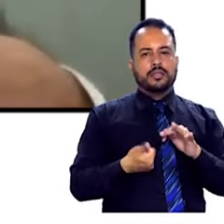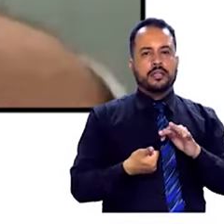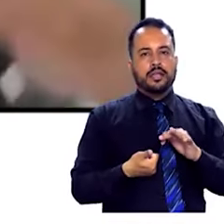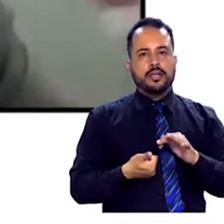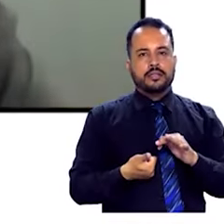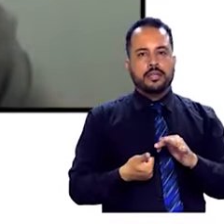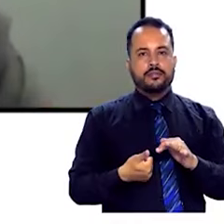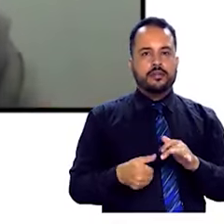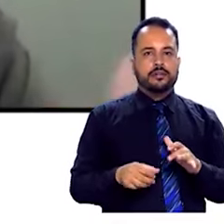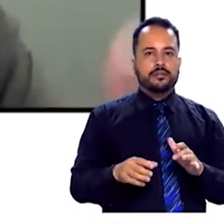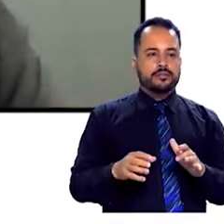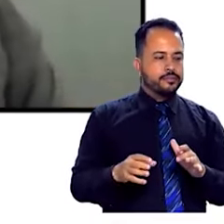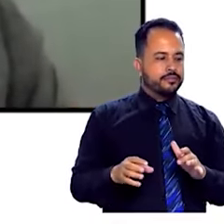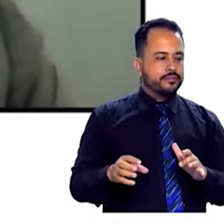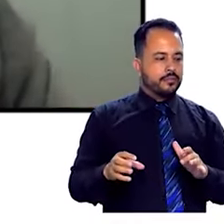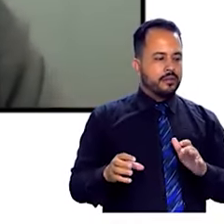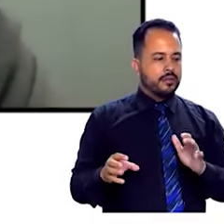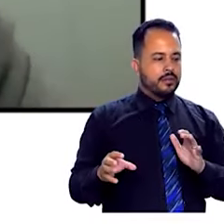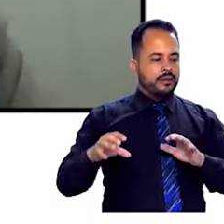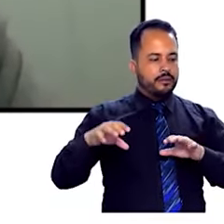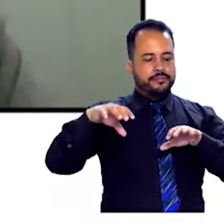Es mi cas